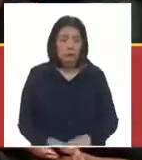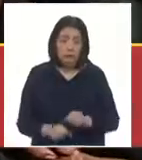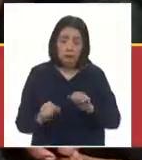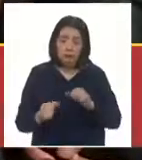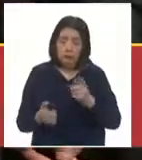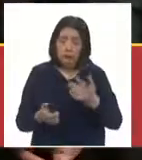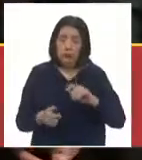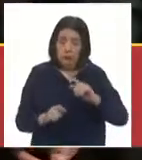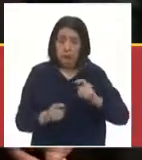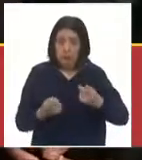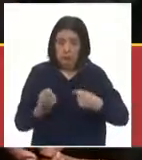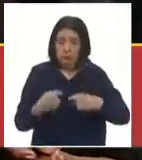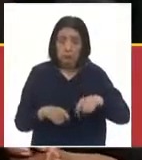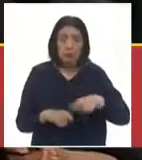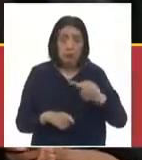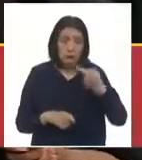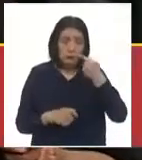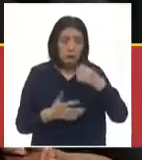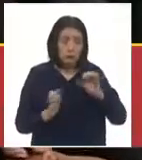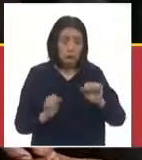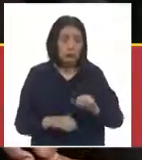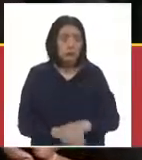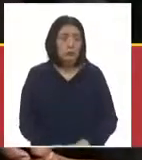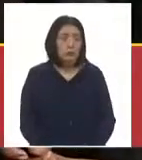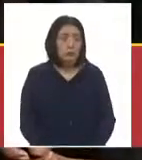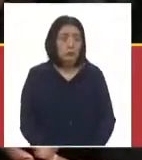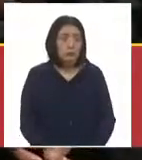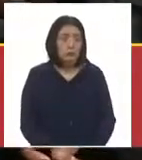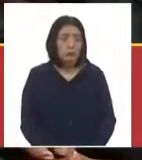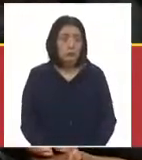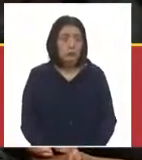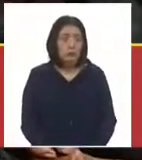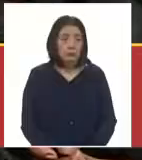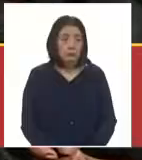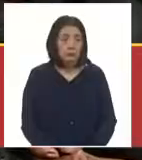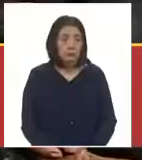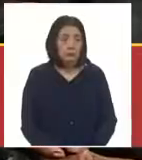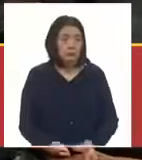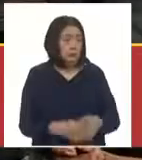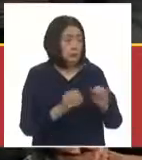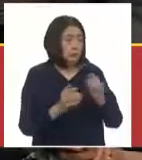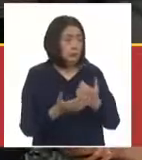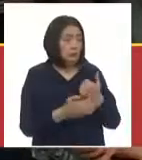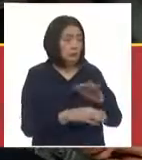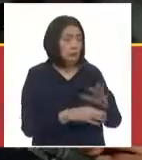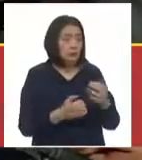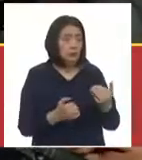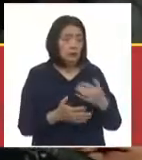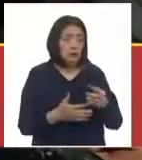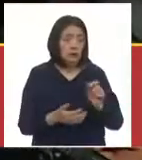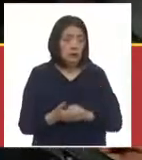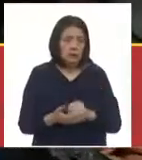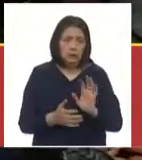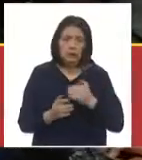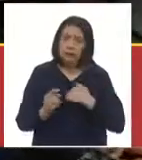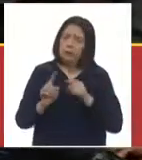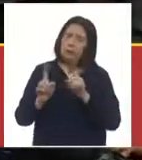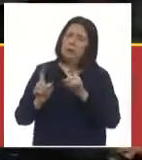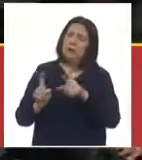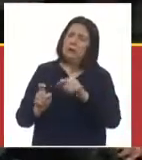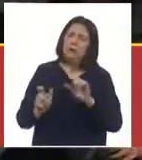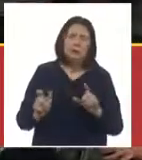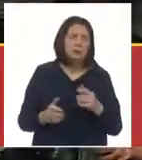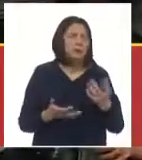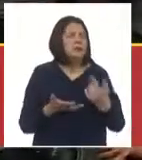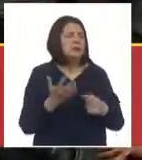Claro, los narcotraficantes. ¿Cómo está? Buenas tardes. Estamos en vivo para ATM. Quería hacerle la consulta.